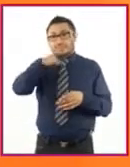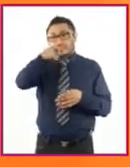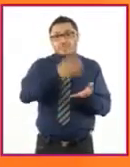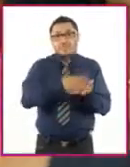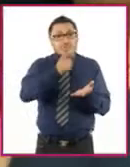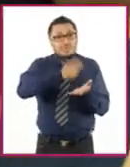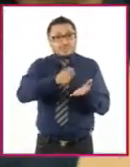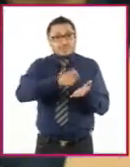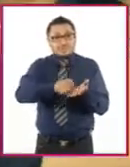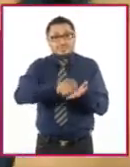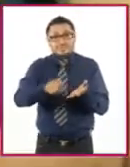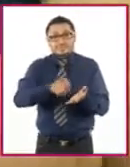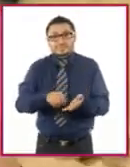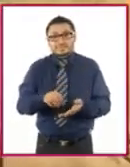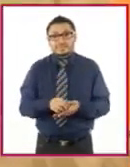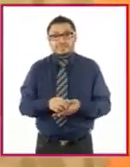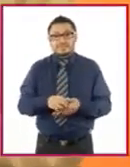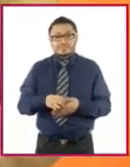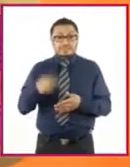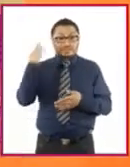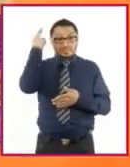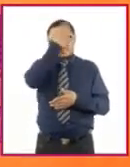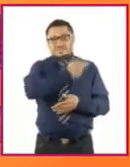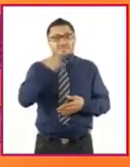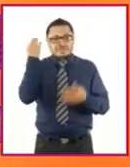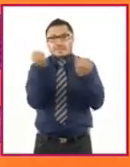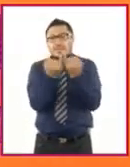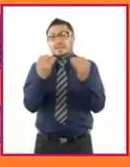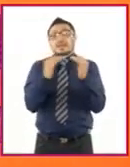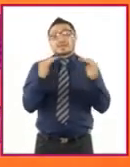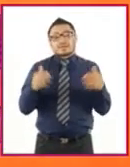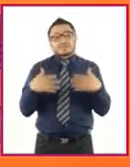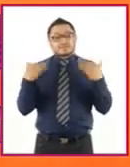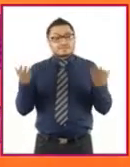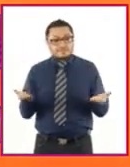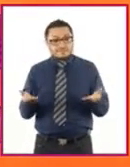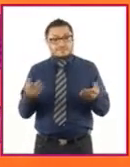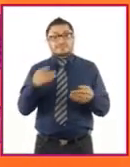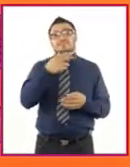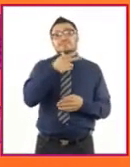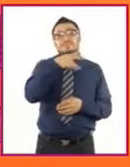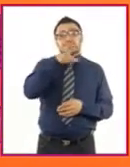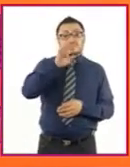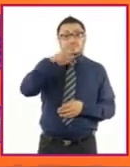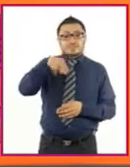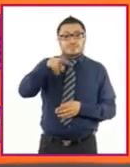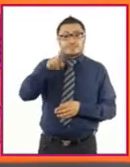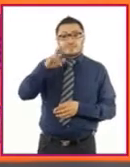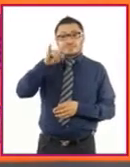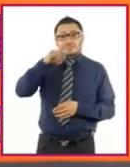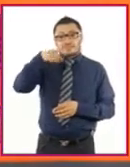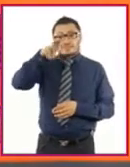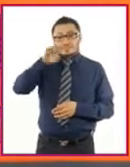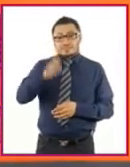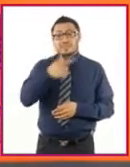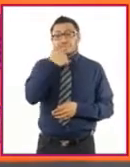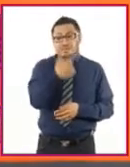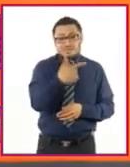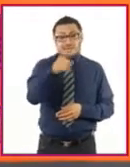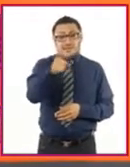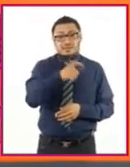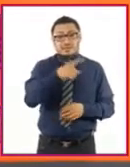cuaderno. Verifiquen que sean iguales a las siguientes. Enrique, 7x más 12.